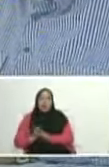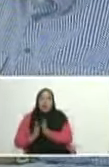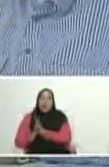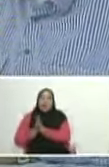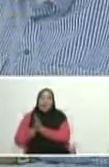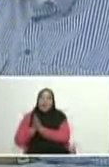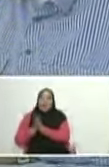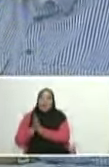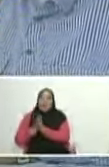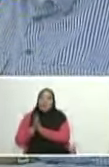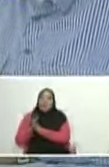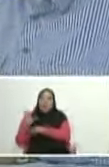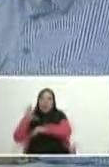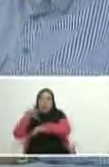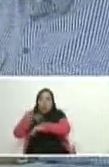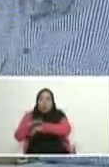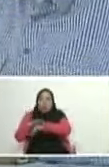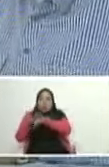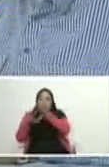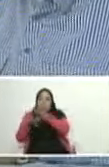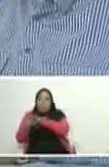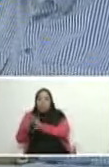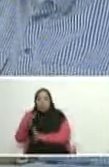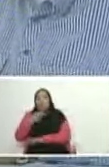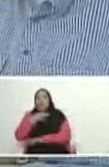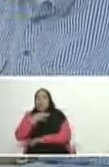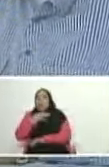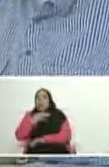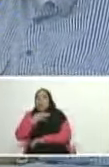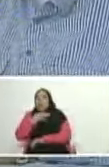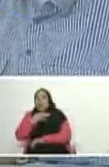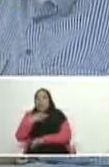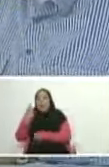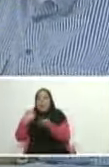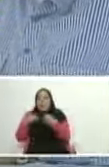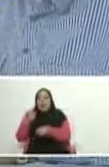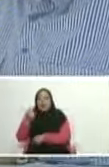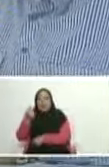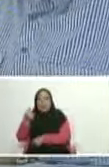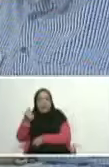Emprendimientos de bisutería, emprendimientos comerciales,